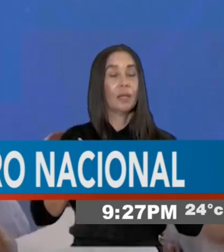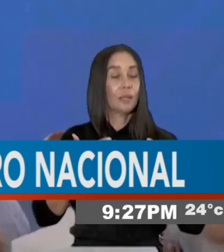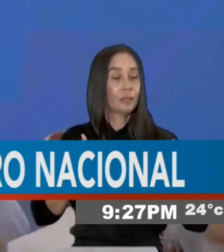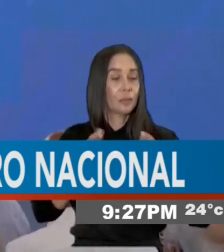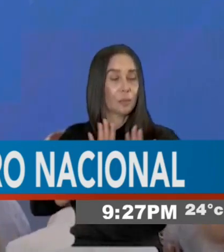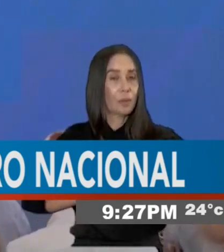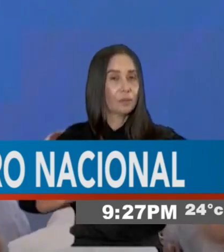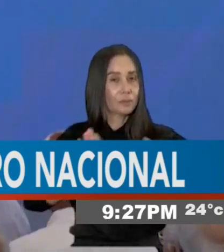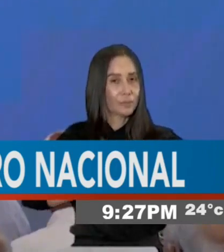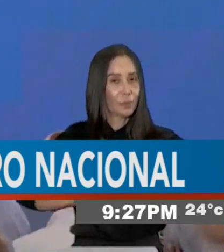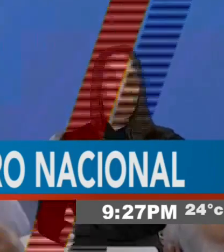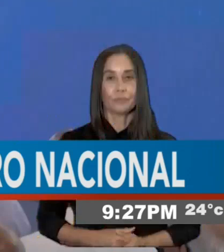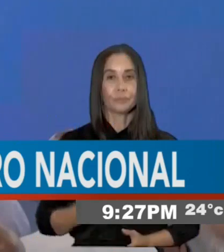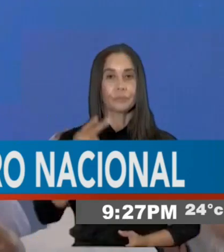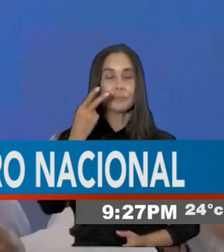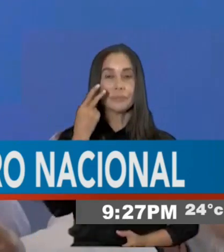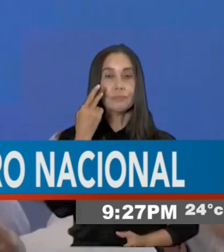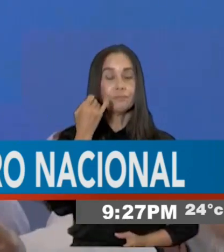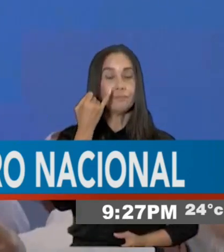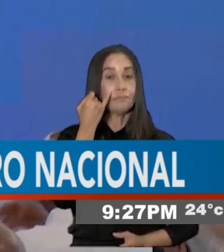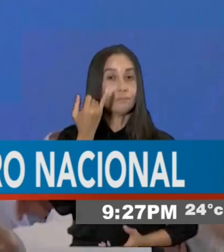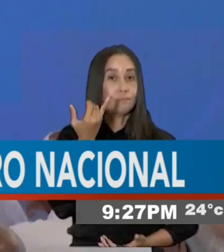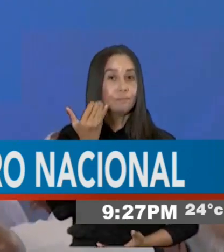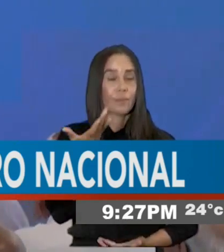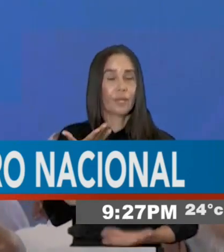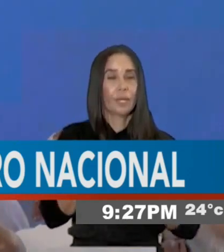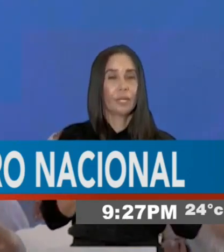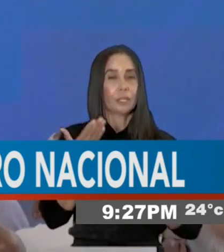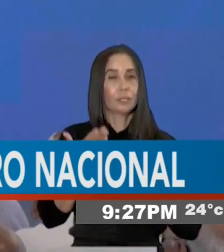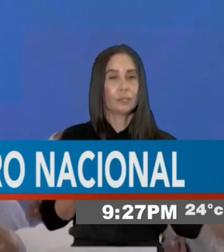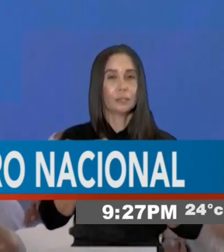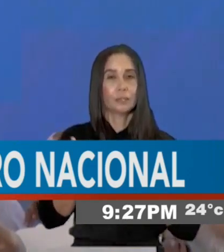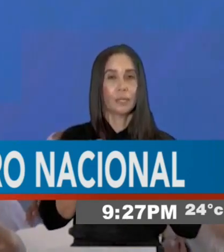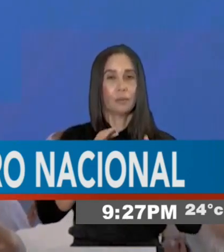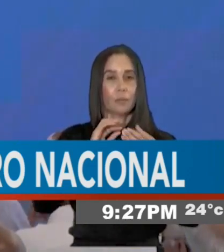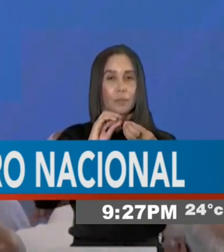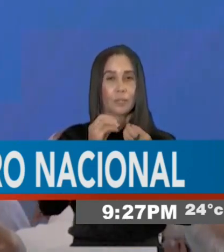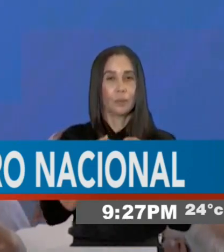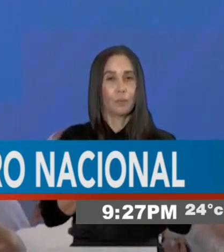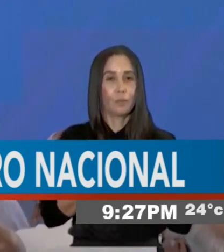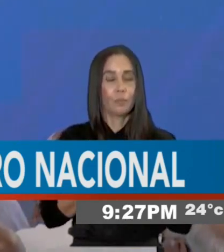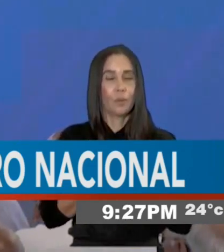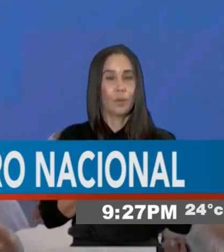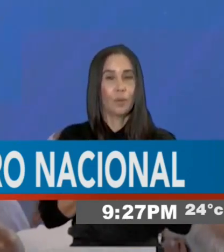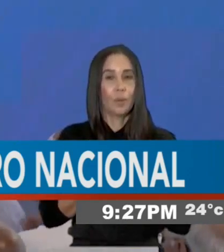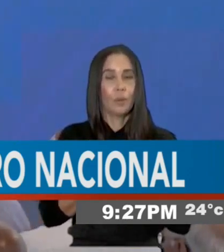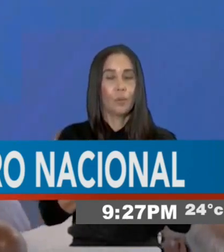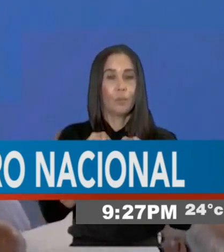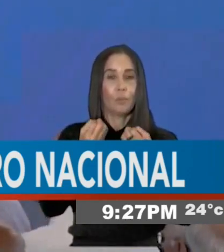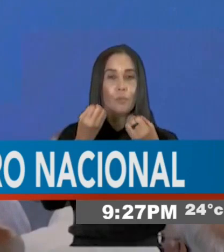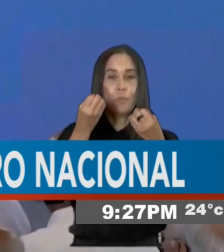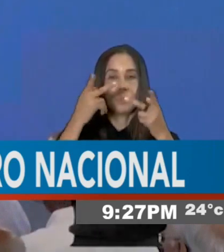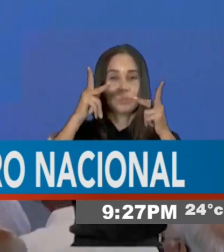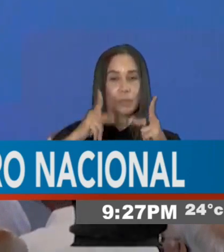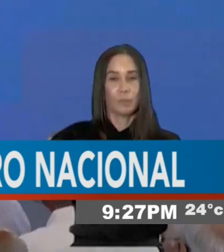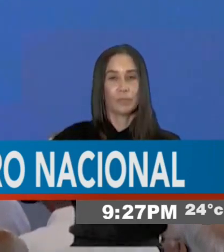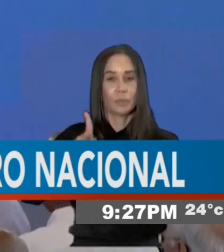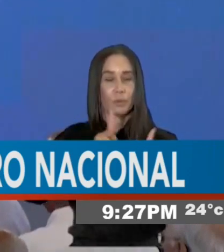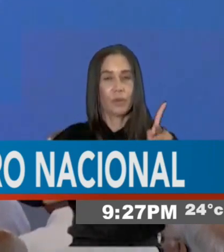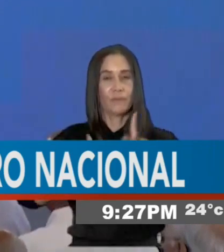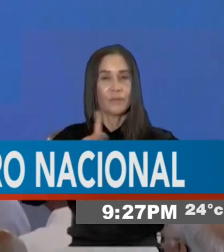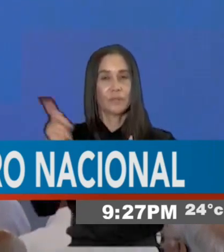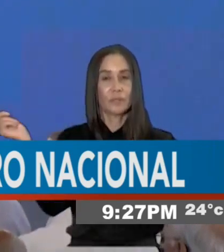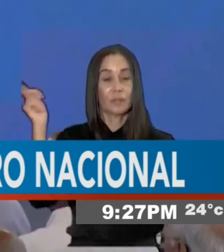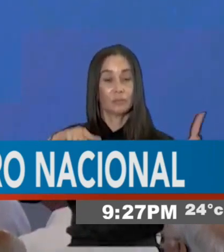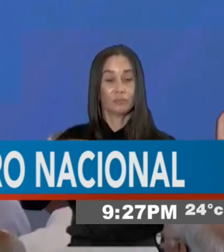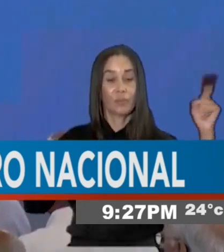acto. Parece que vamos a tener números récord en términos de expresidentes,